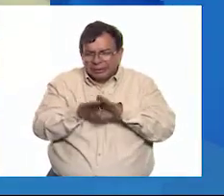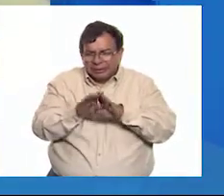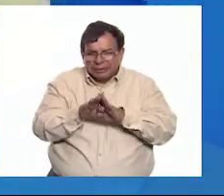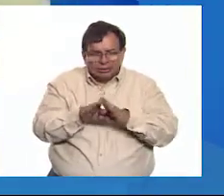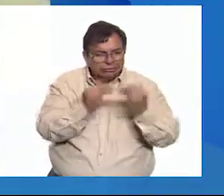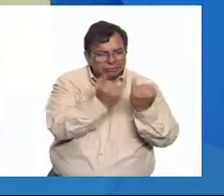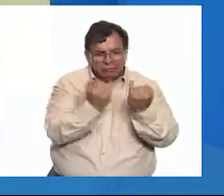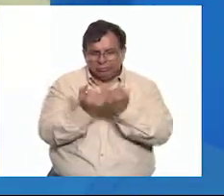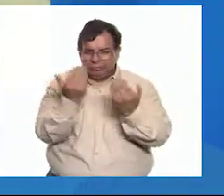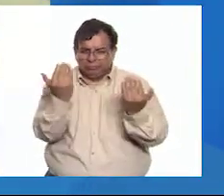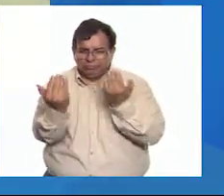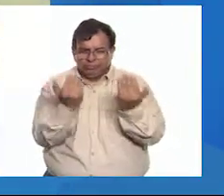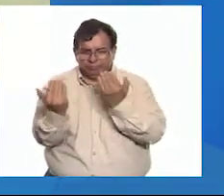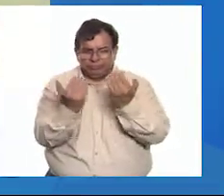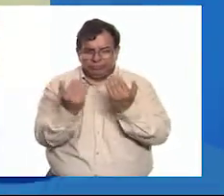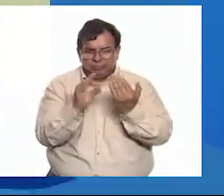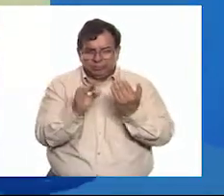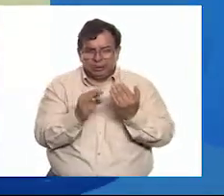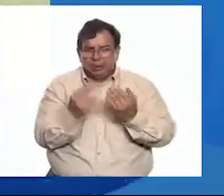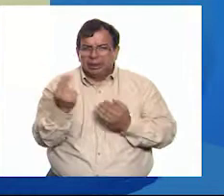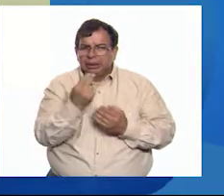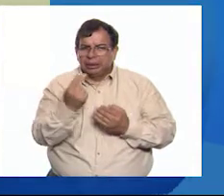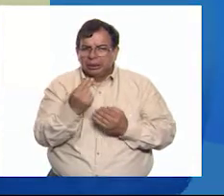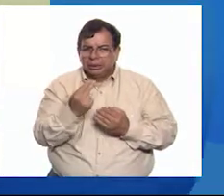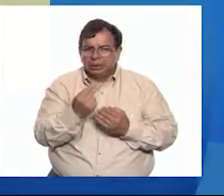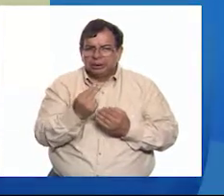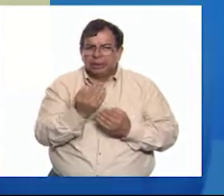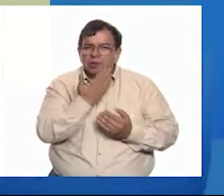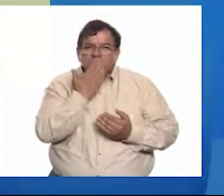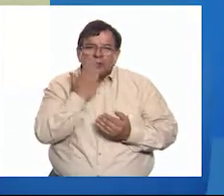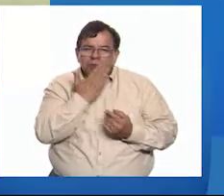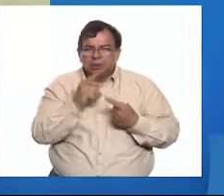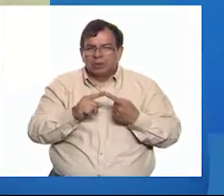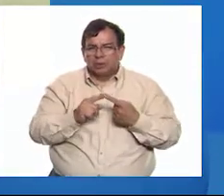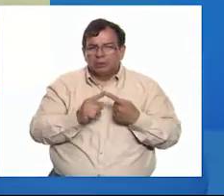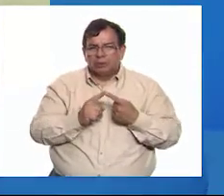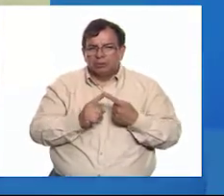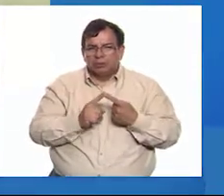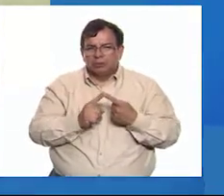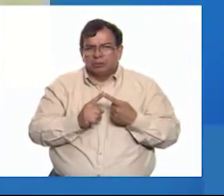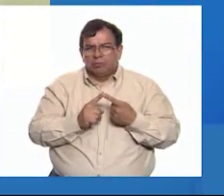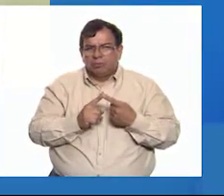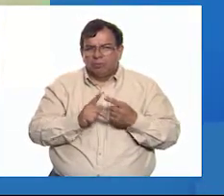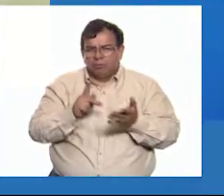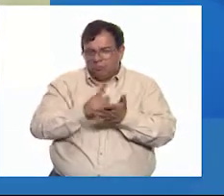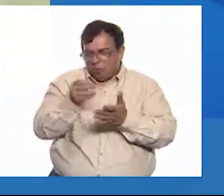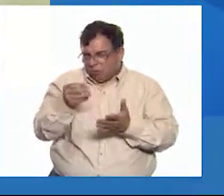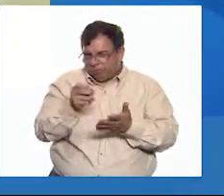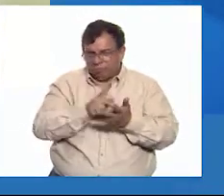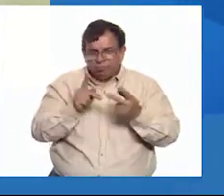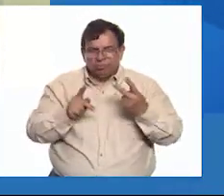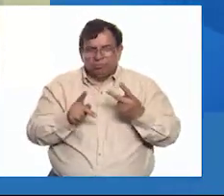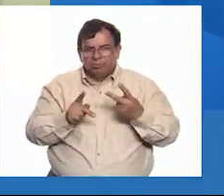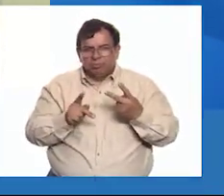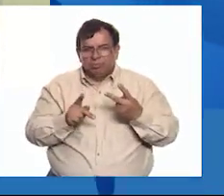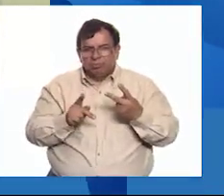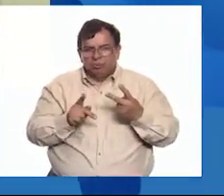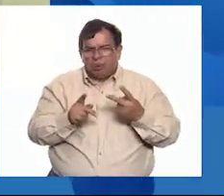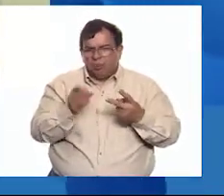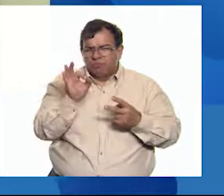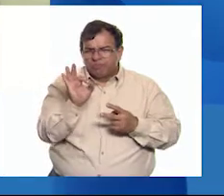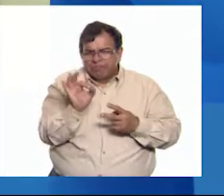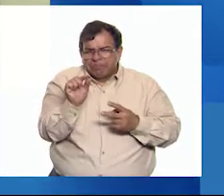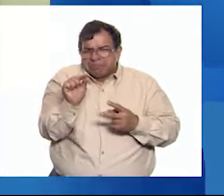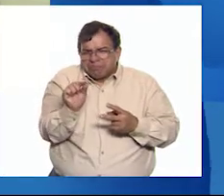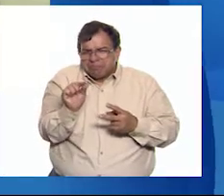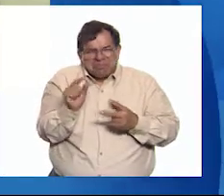y de puntillismo, para lo cual vamos a necesitar servilletas y plumones. No importa si el punto es